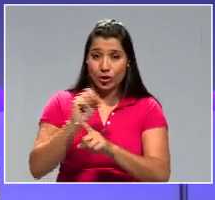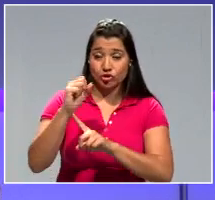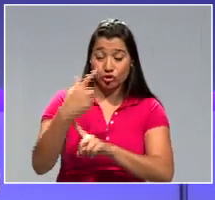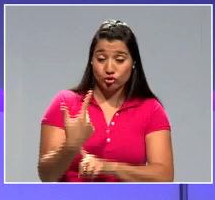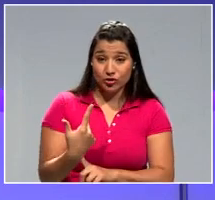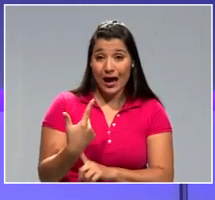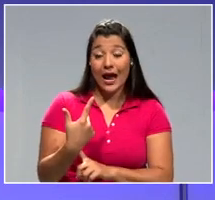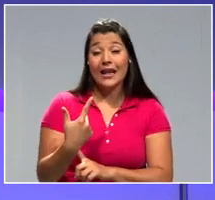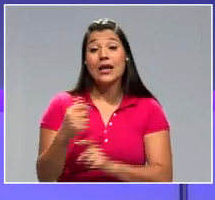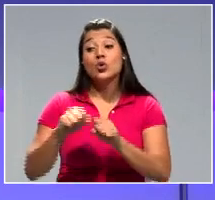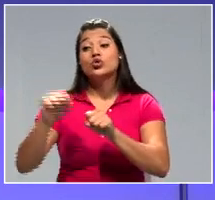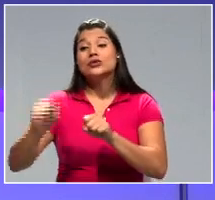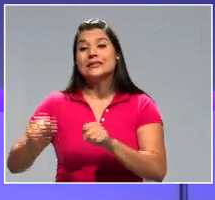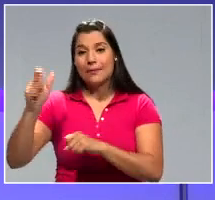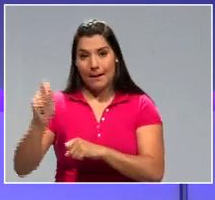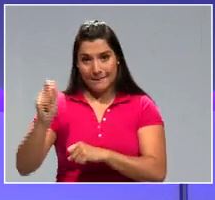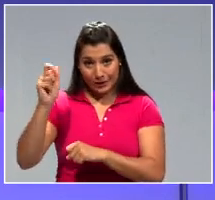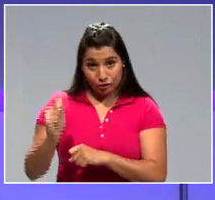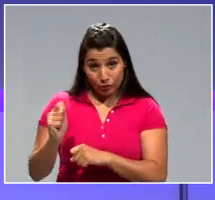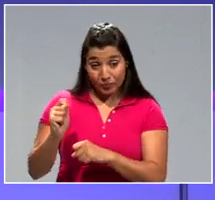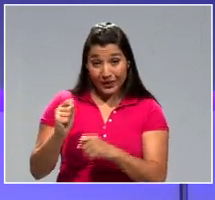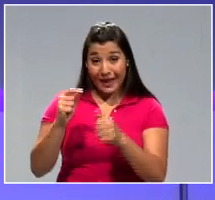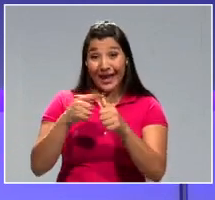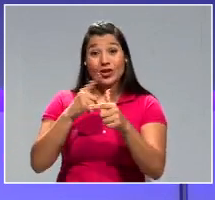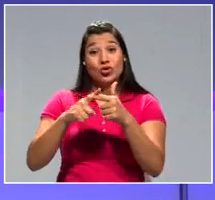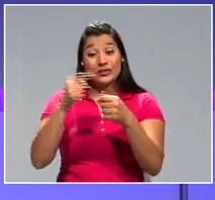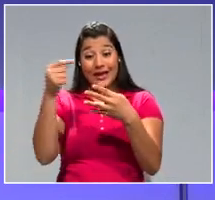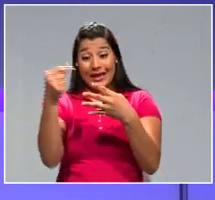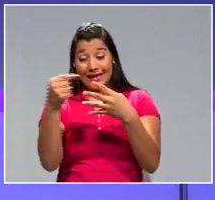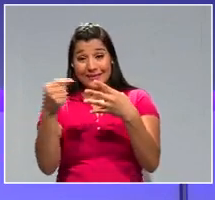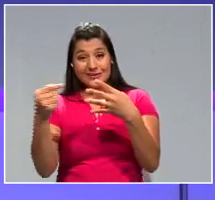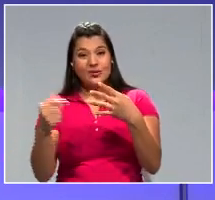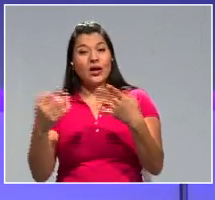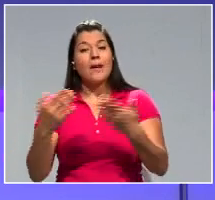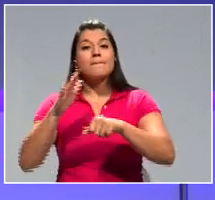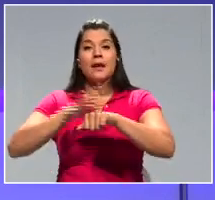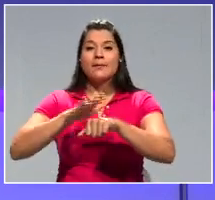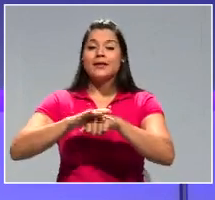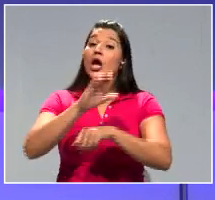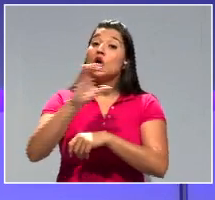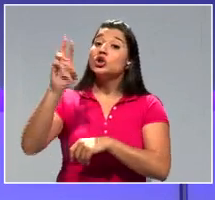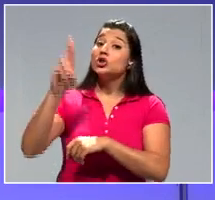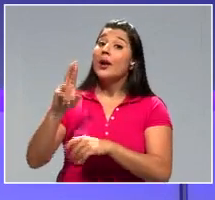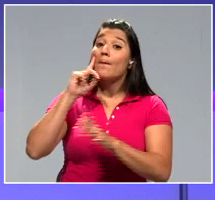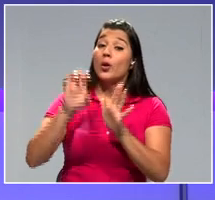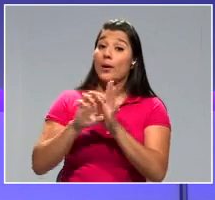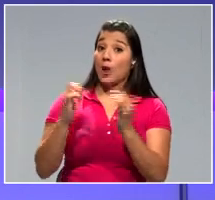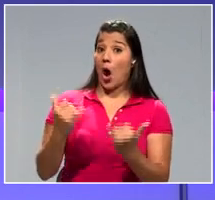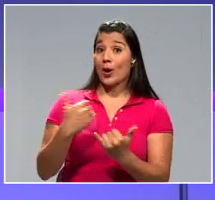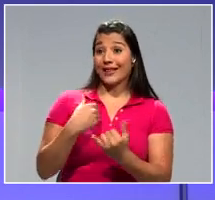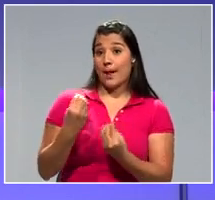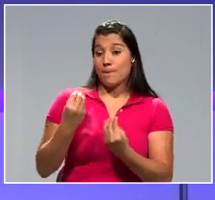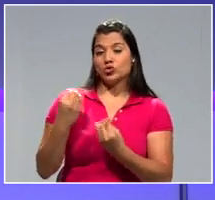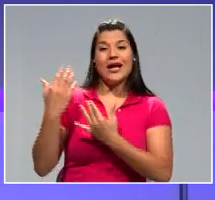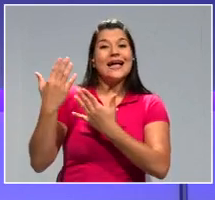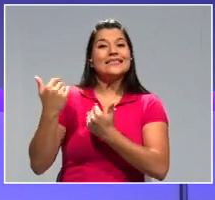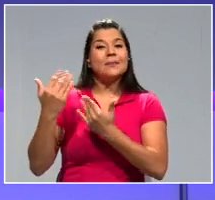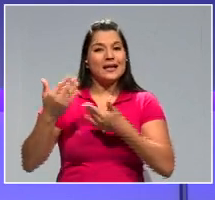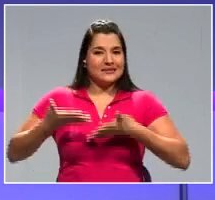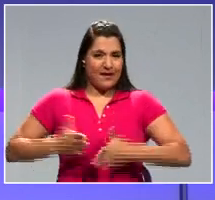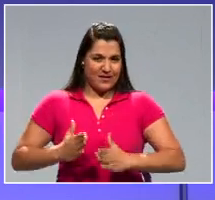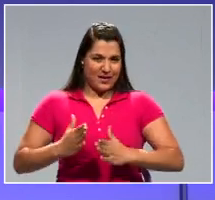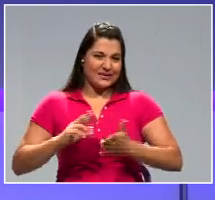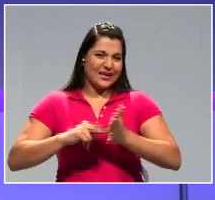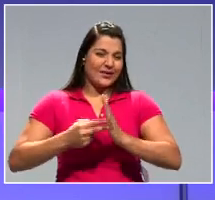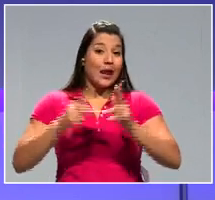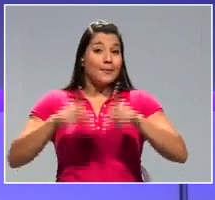un sistema de pensiones, y eso de cierta forma ha permitido que Costa Rica, por ejemplo, tenga una alta esperanza de vida, tengamos mejores